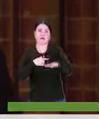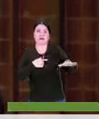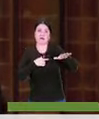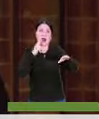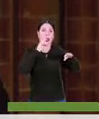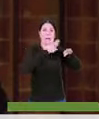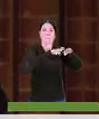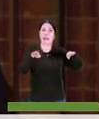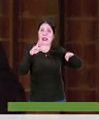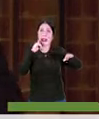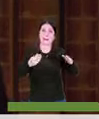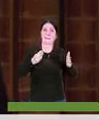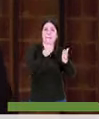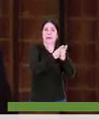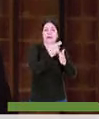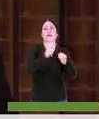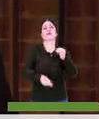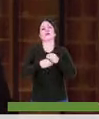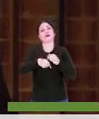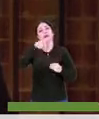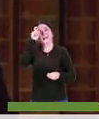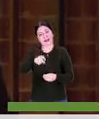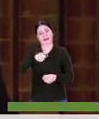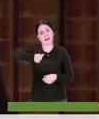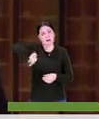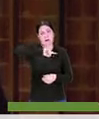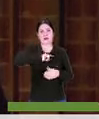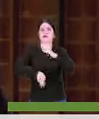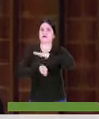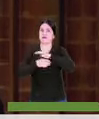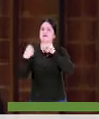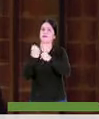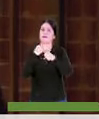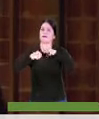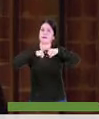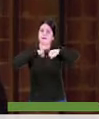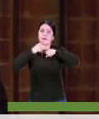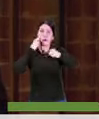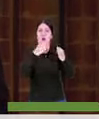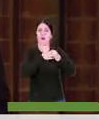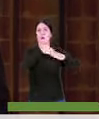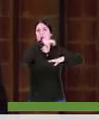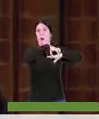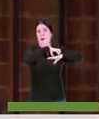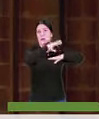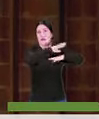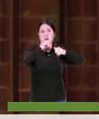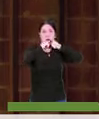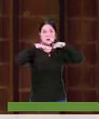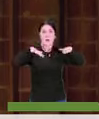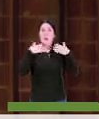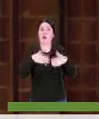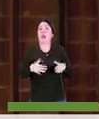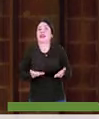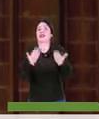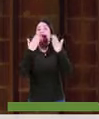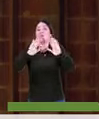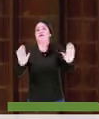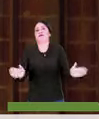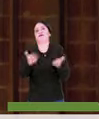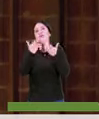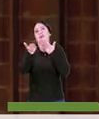parqueo, y vamos a seguir trabajando con nuestro operador público también, con el fin de tener un mejor servicio también para todos los